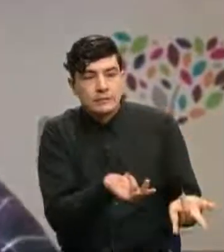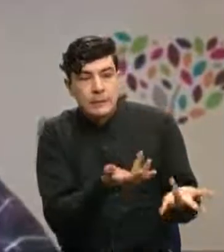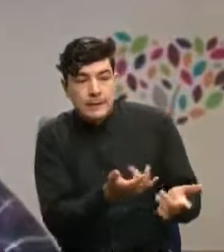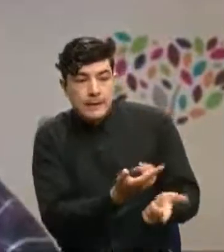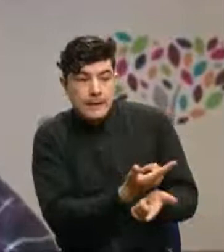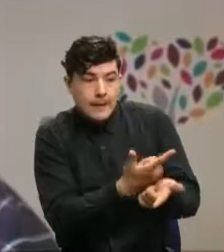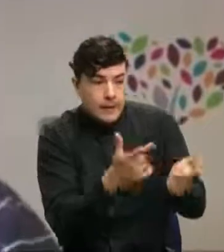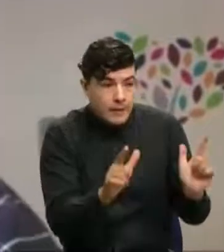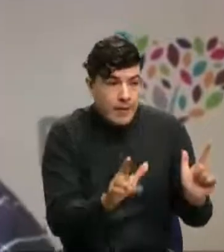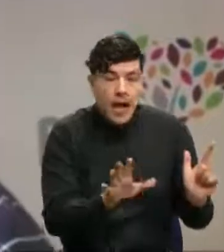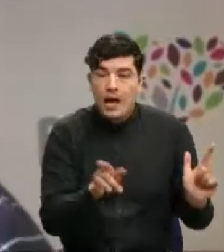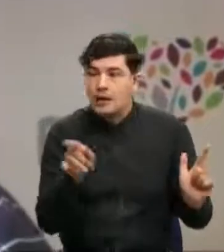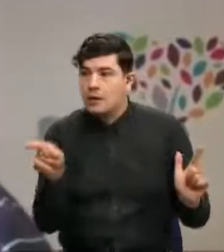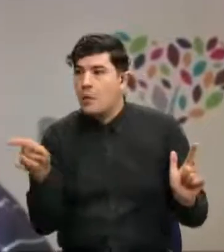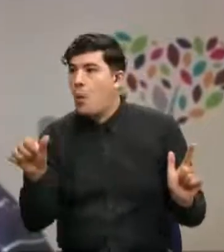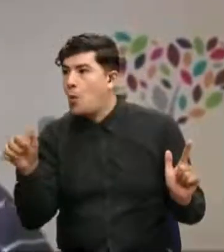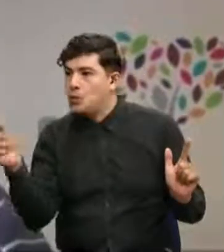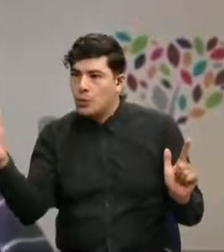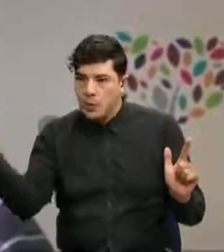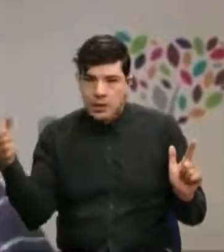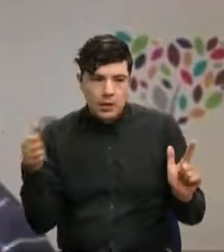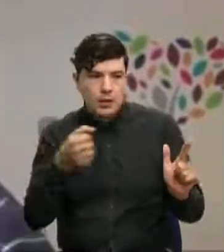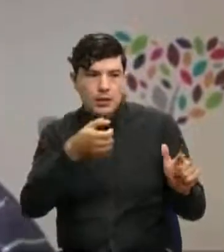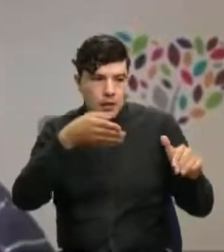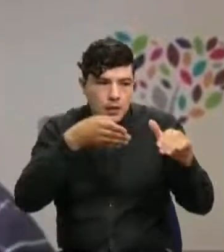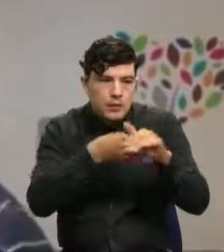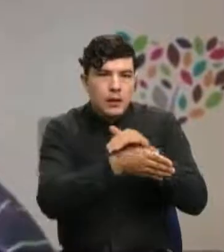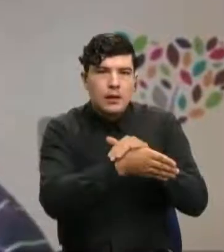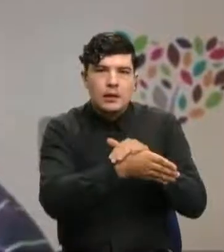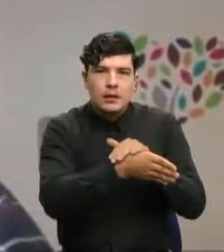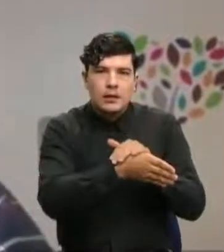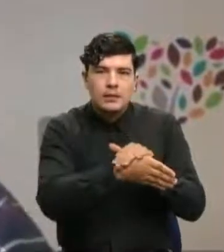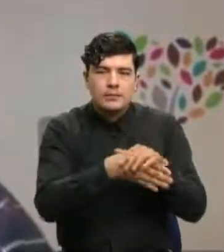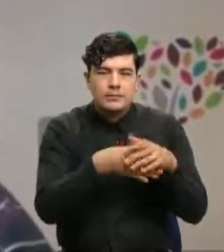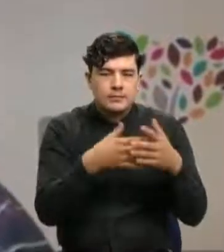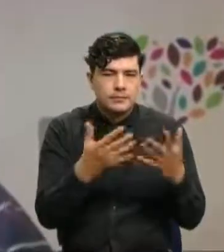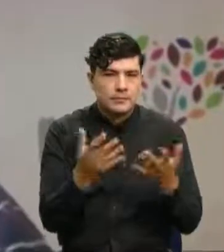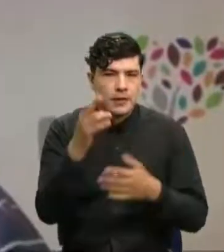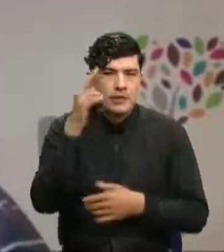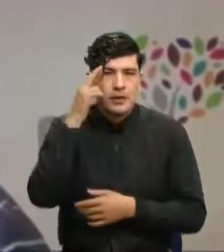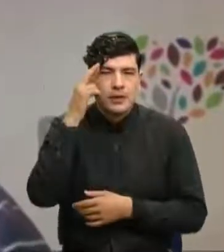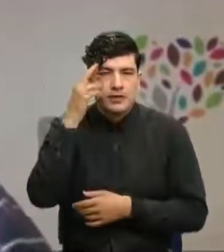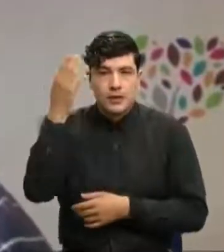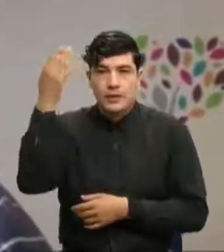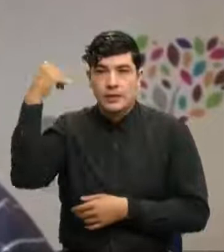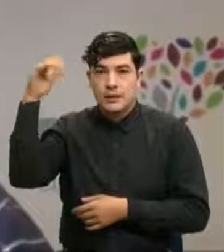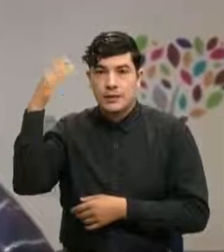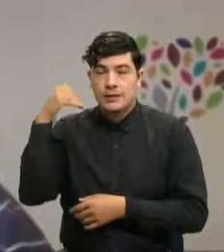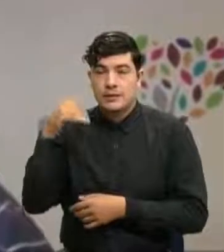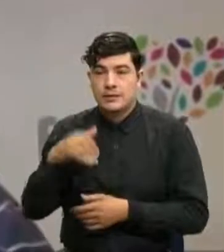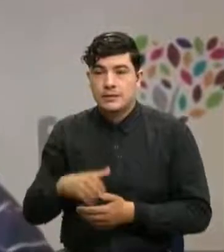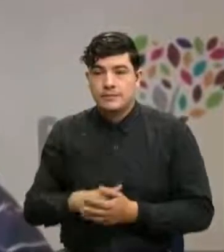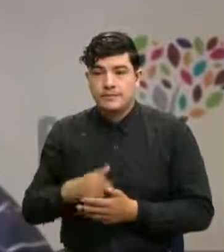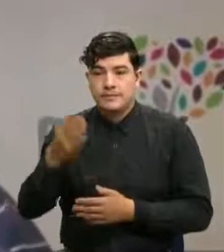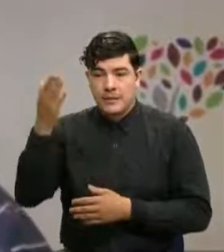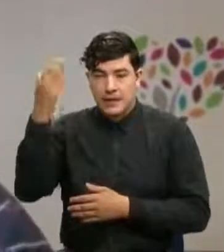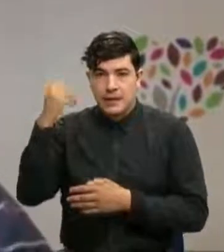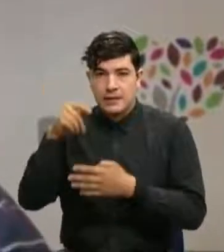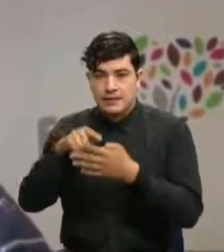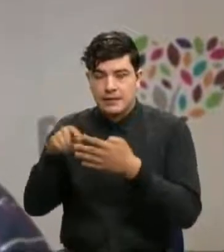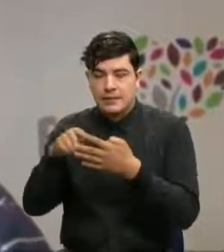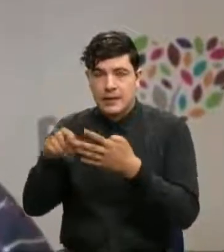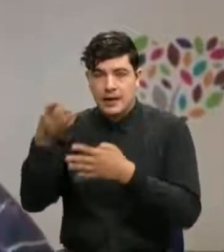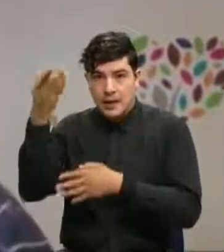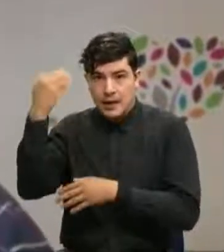detrás metiendo otro paciente a ese cubículo, de tal forma que lo que habíamos pensado hace varios semanas, hace varios